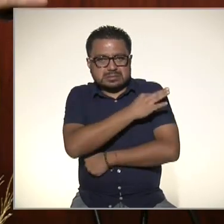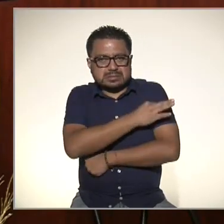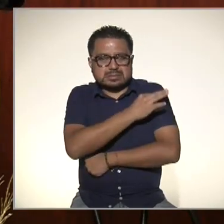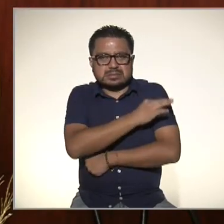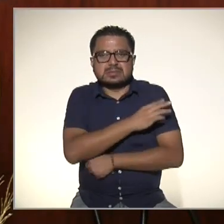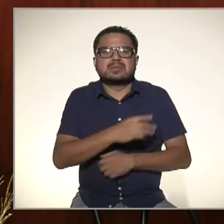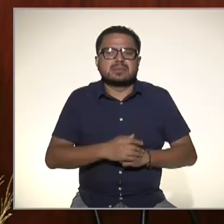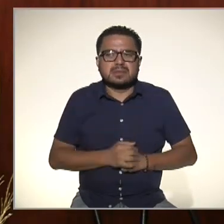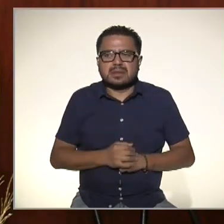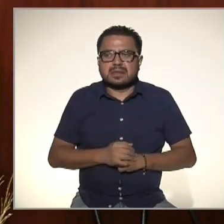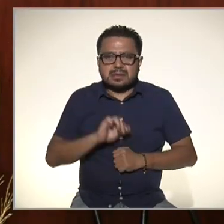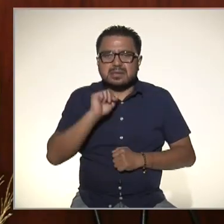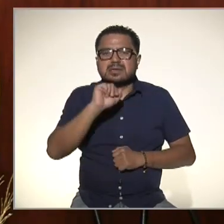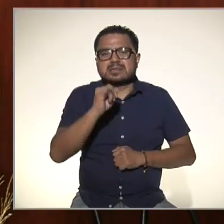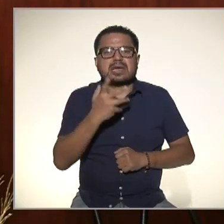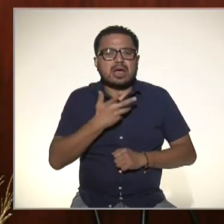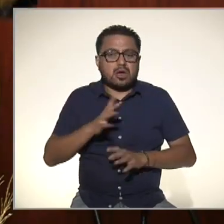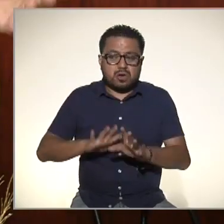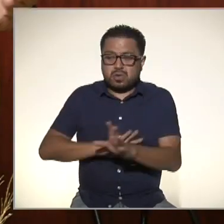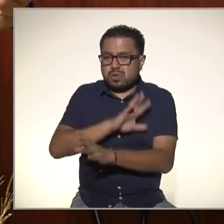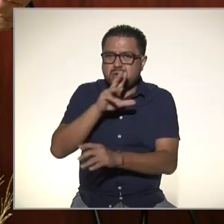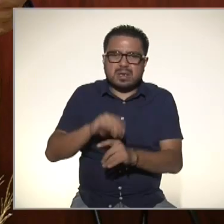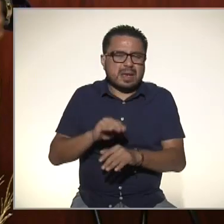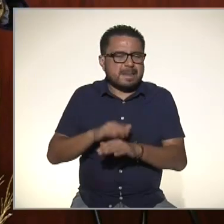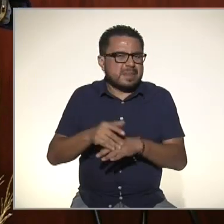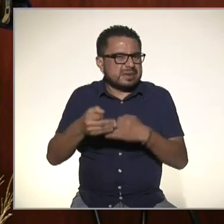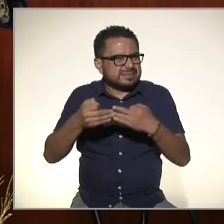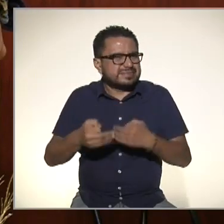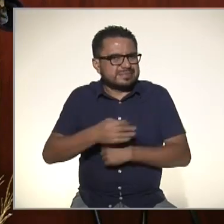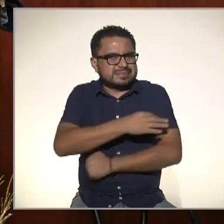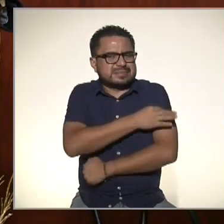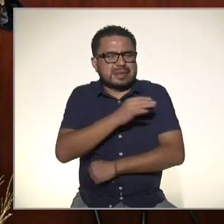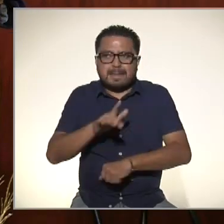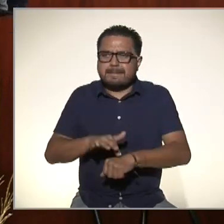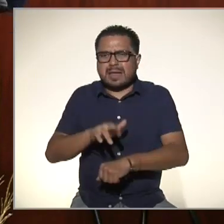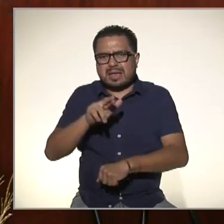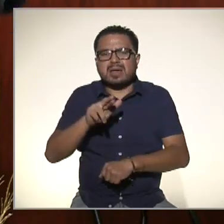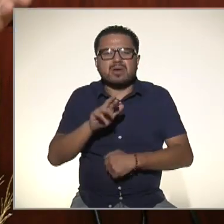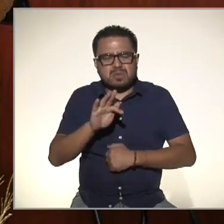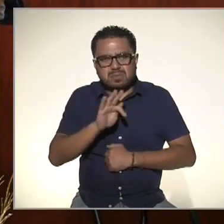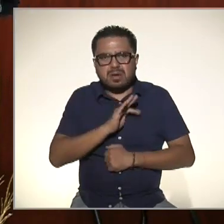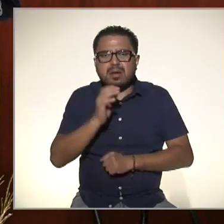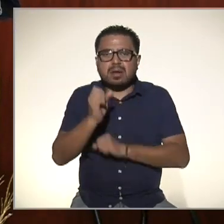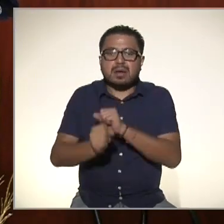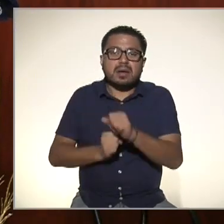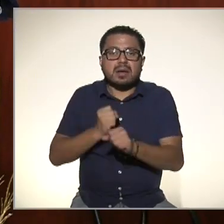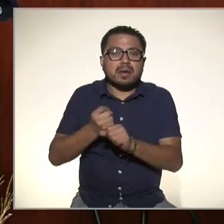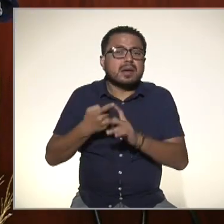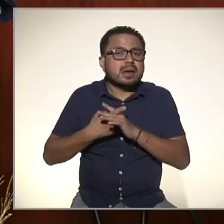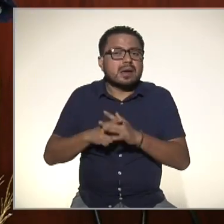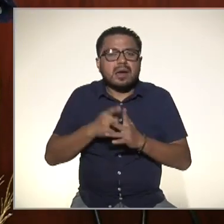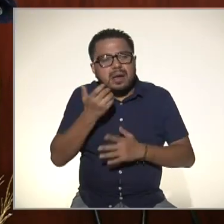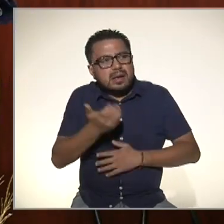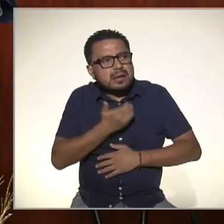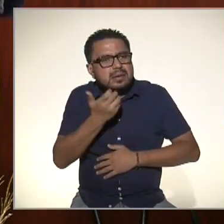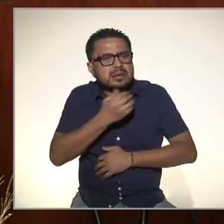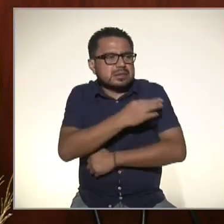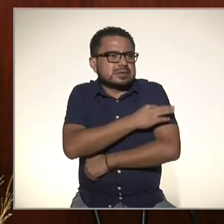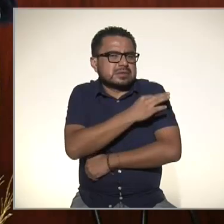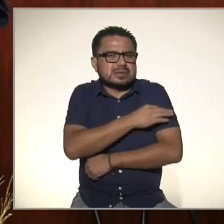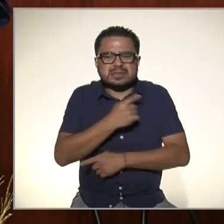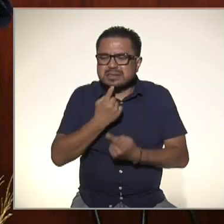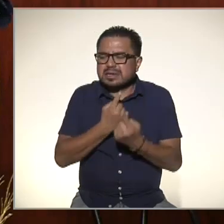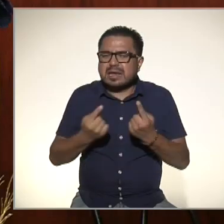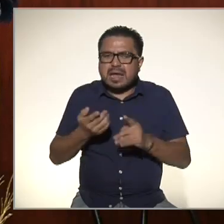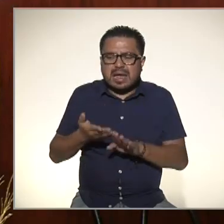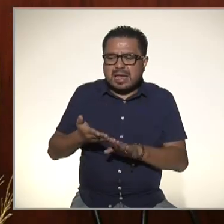Evidentemente, si se tiene el esquema completo, la efectividad de la vacuna es mucho mayor. ¿A qué edad? pues habitualmente se pone en niños antes